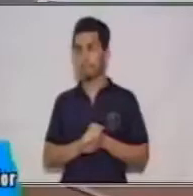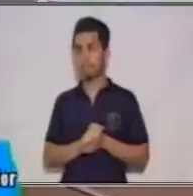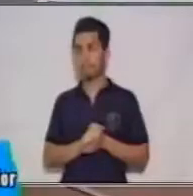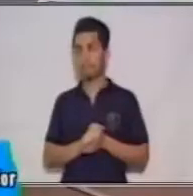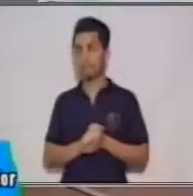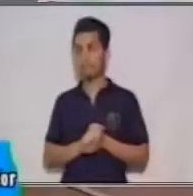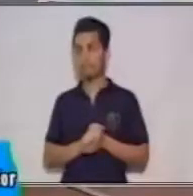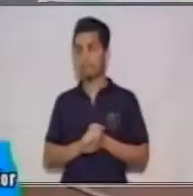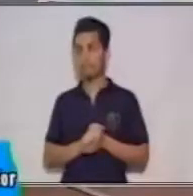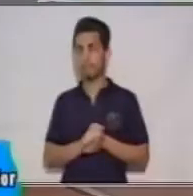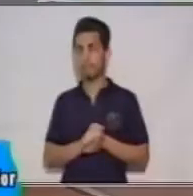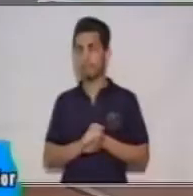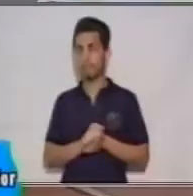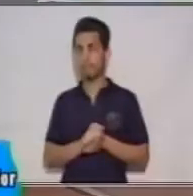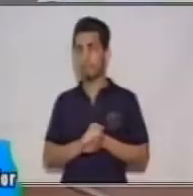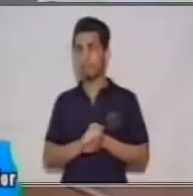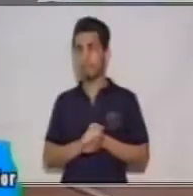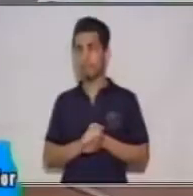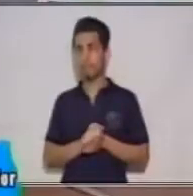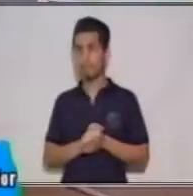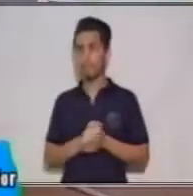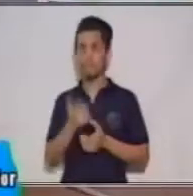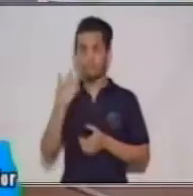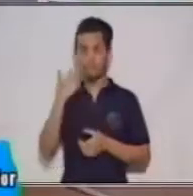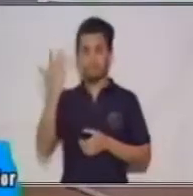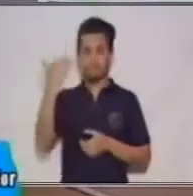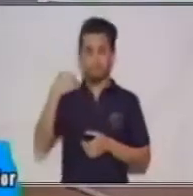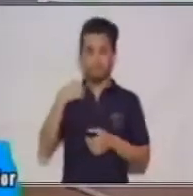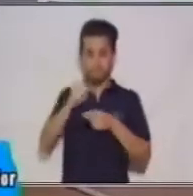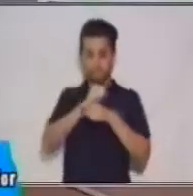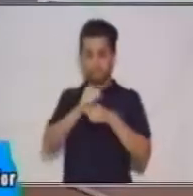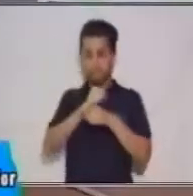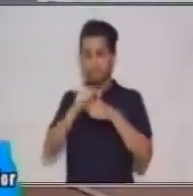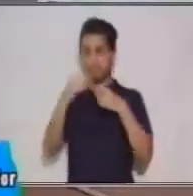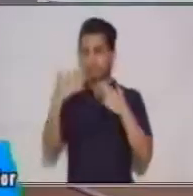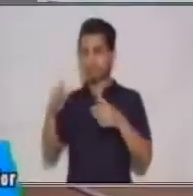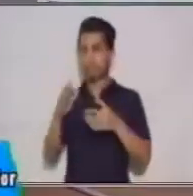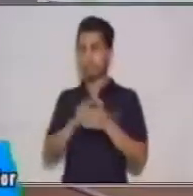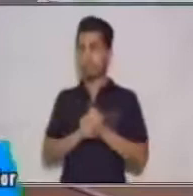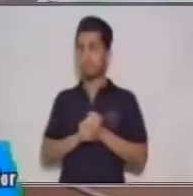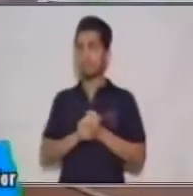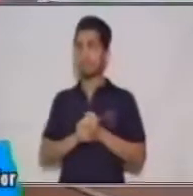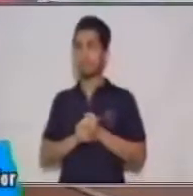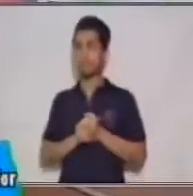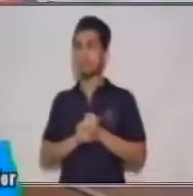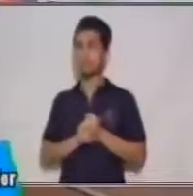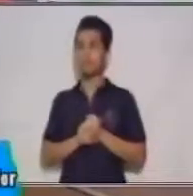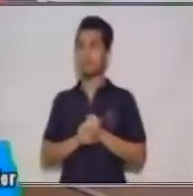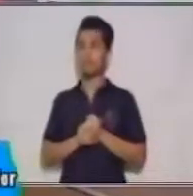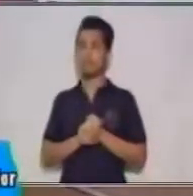la última fracción. Habíamos repasado un tercio,